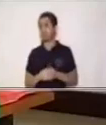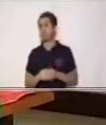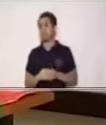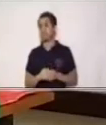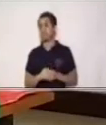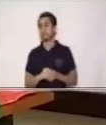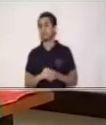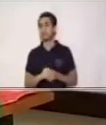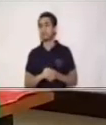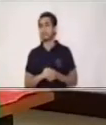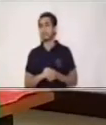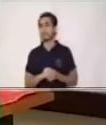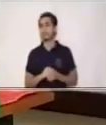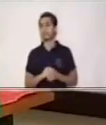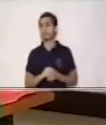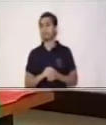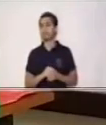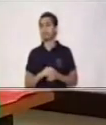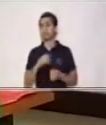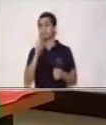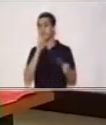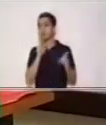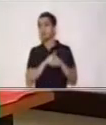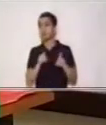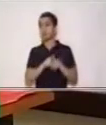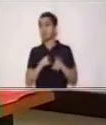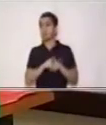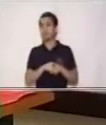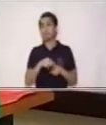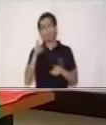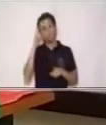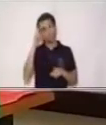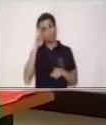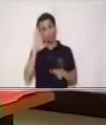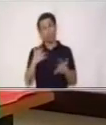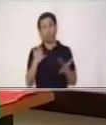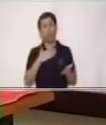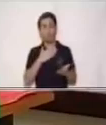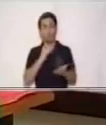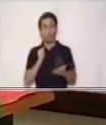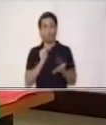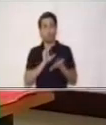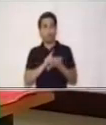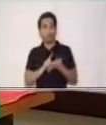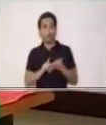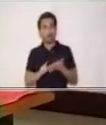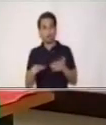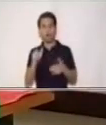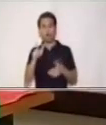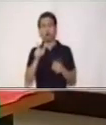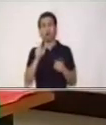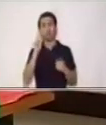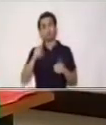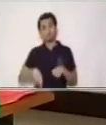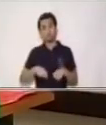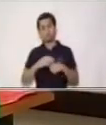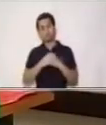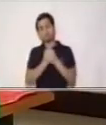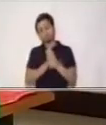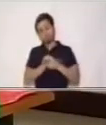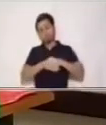También recuerda las recomendaciones higiénicas, ¿verdad? Siempre lavarte tus manos con bastante agua y